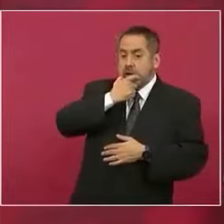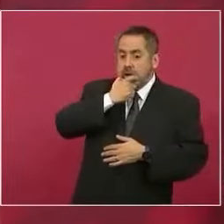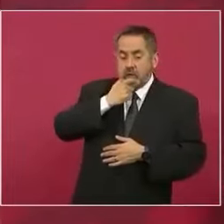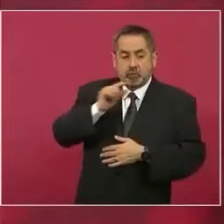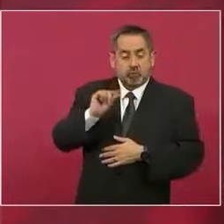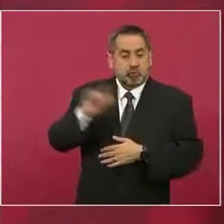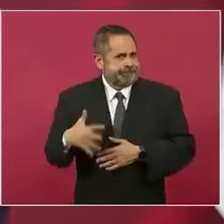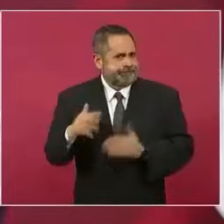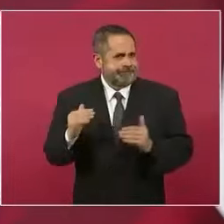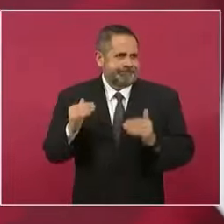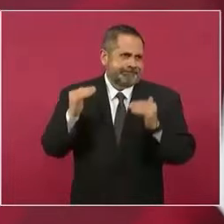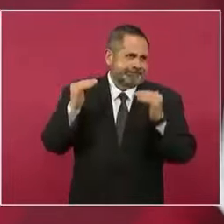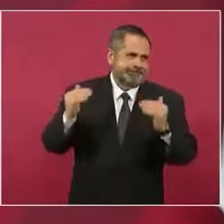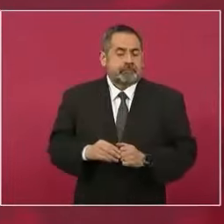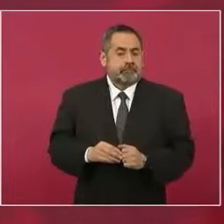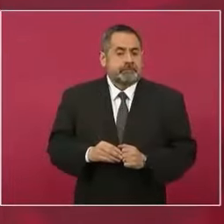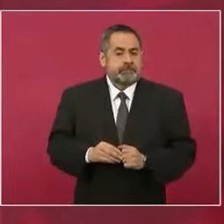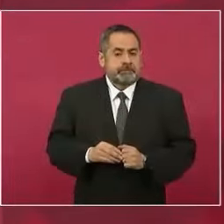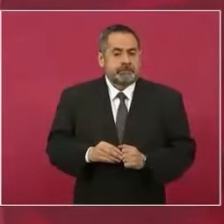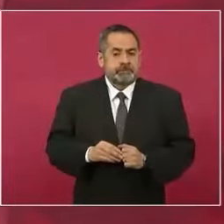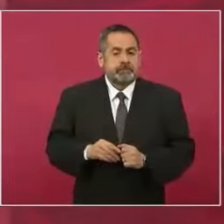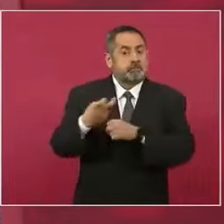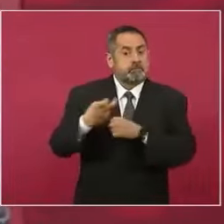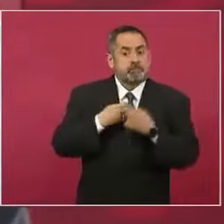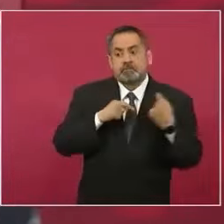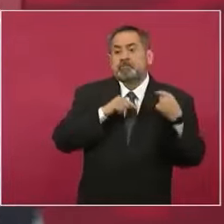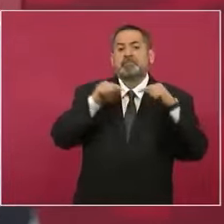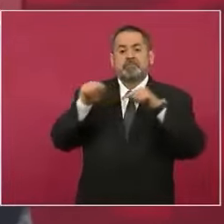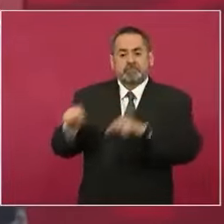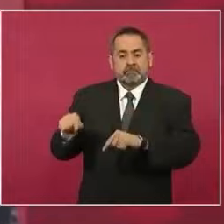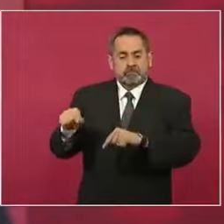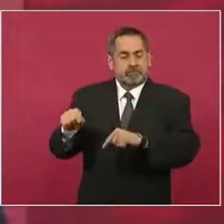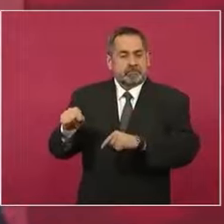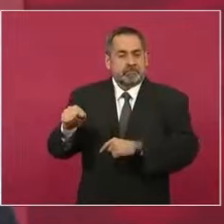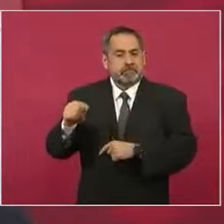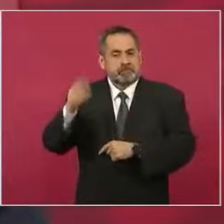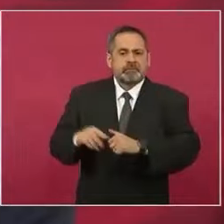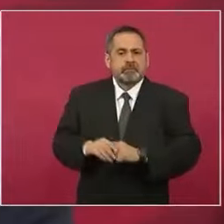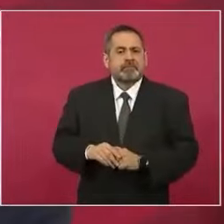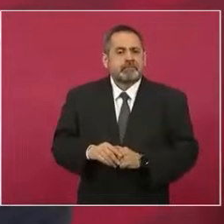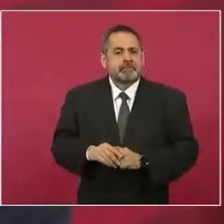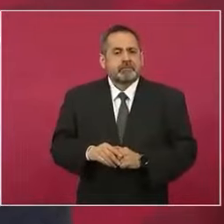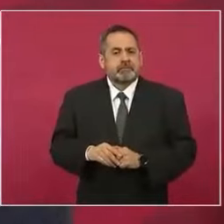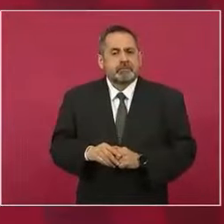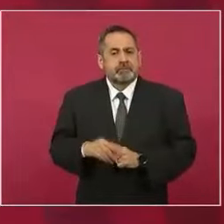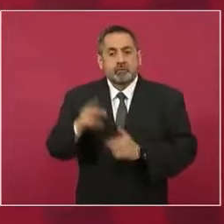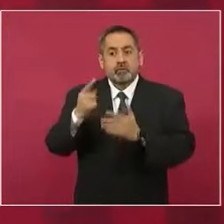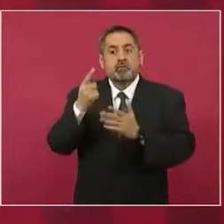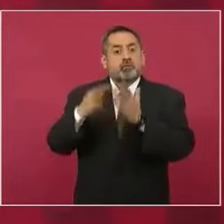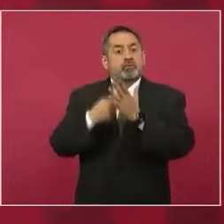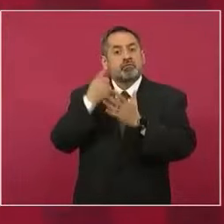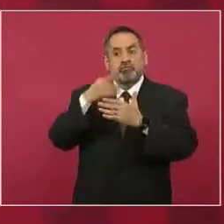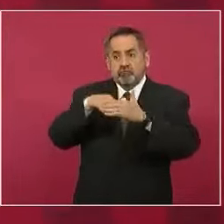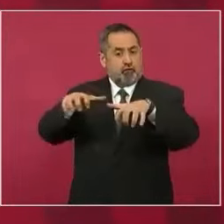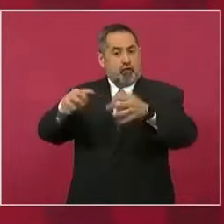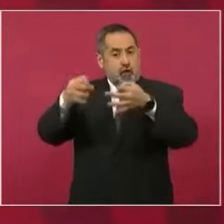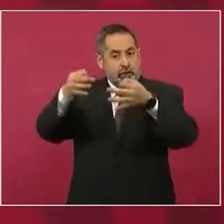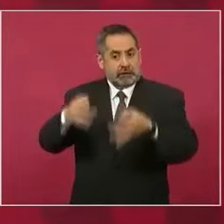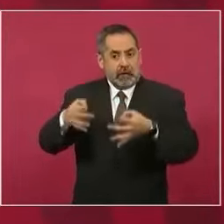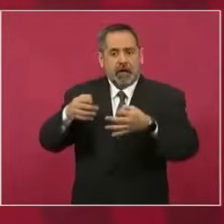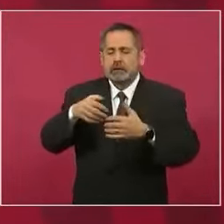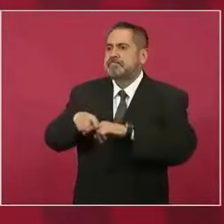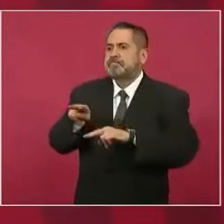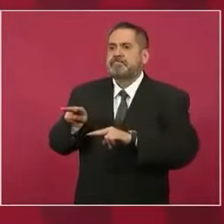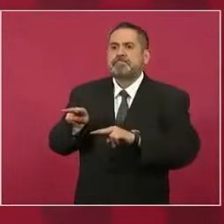algo extraordinario. Me invitó Jeremy a una sesión del parlamento